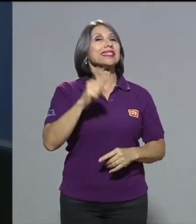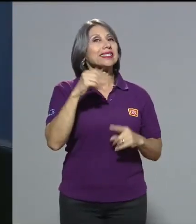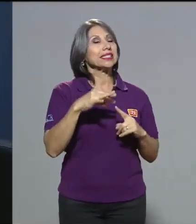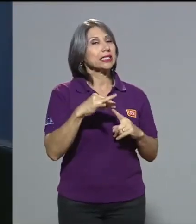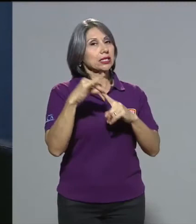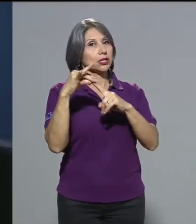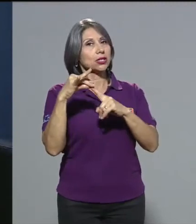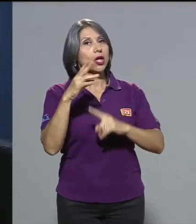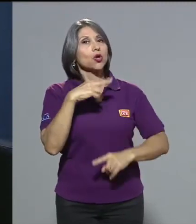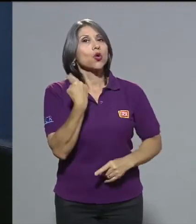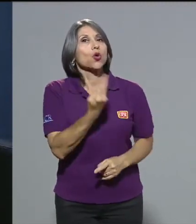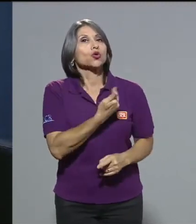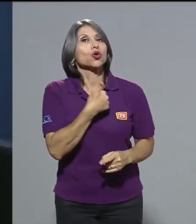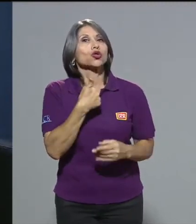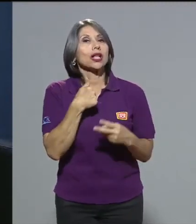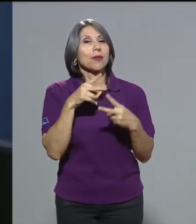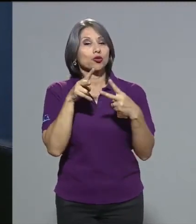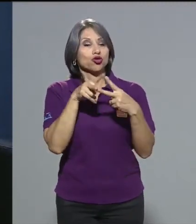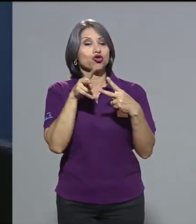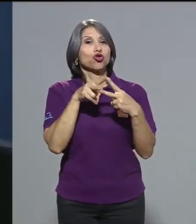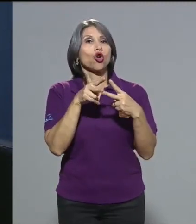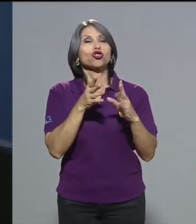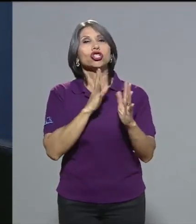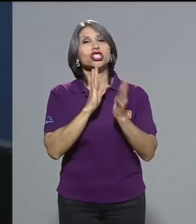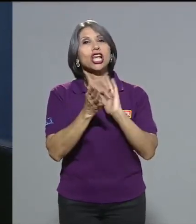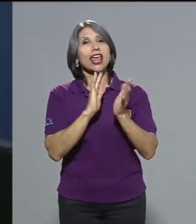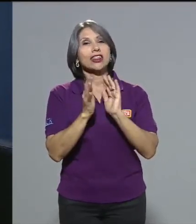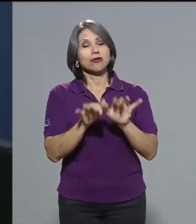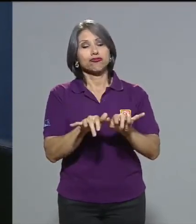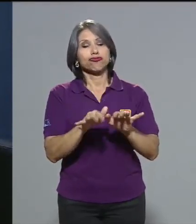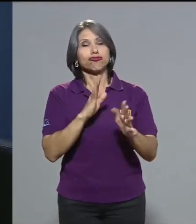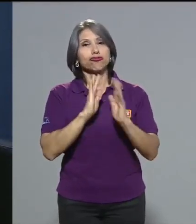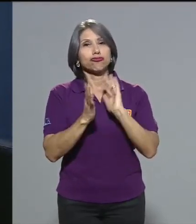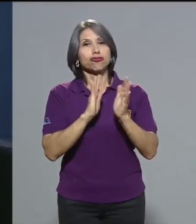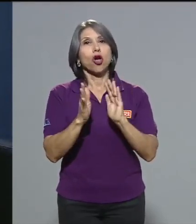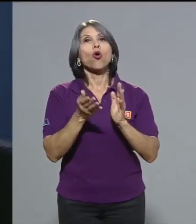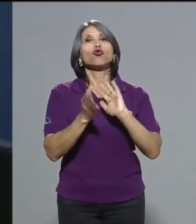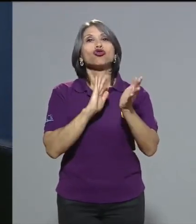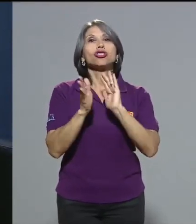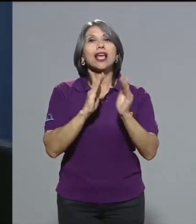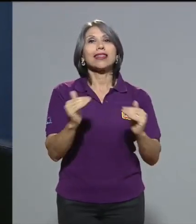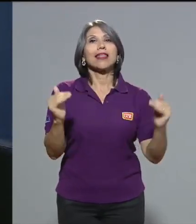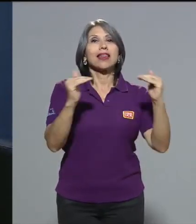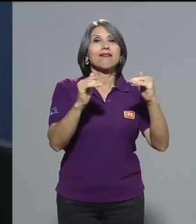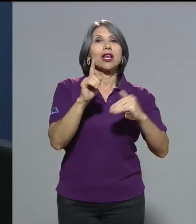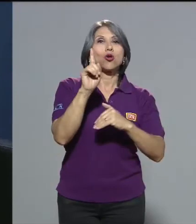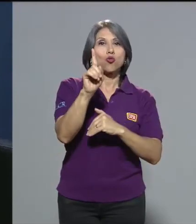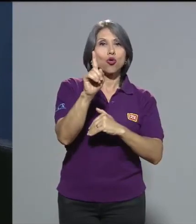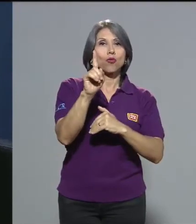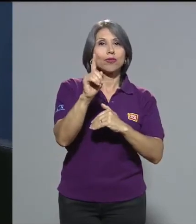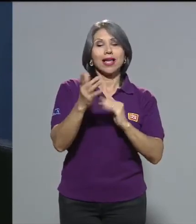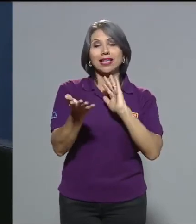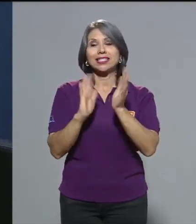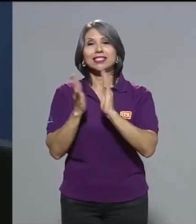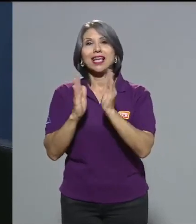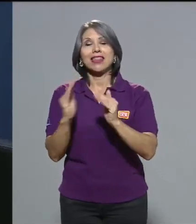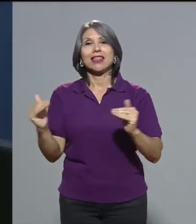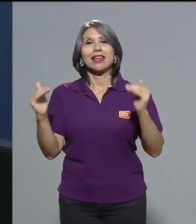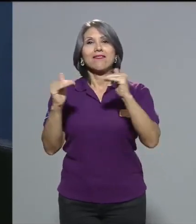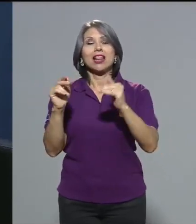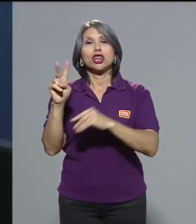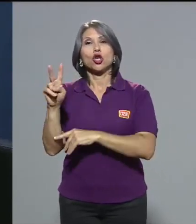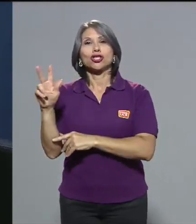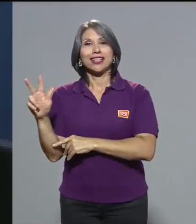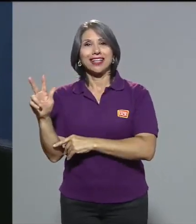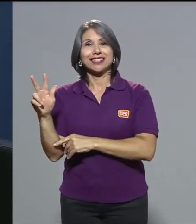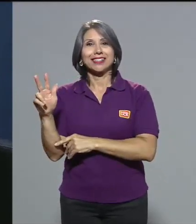todo, nosotros tenemos dos chats, un chat de nivel 1 y otro de nivel 2 y 3, porque el expertise de los padres